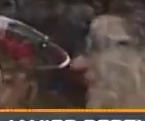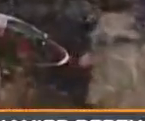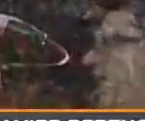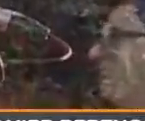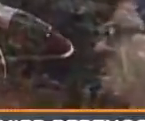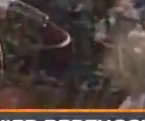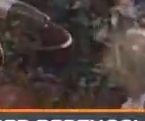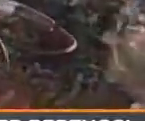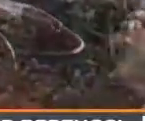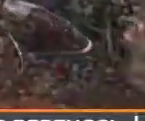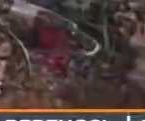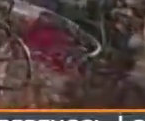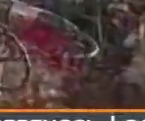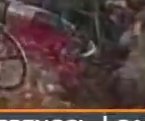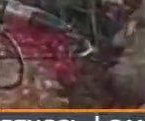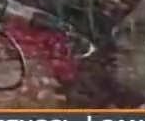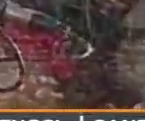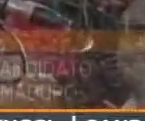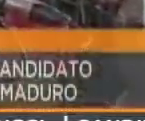Sucre.